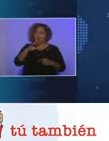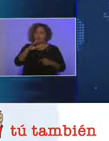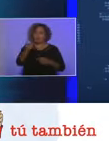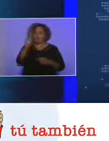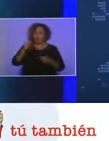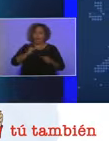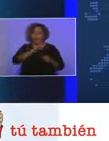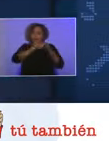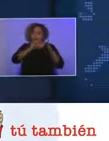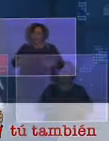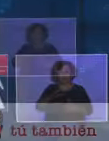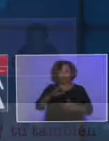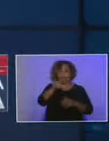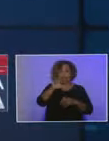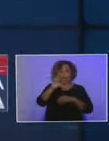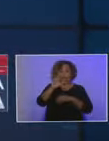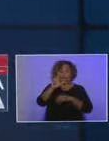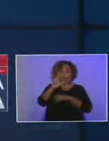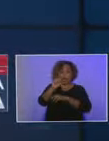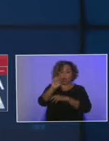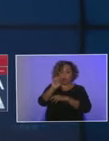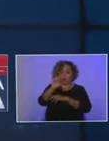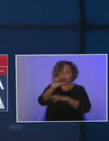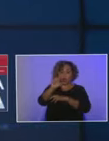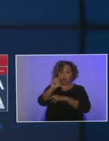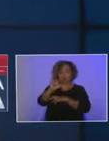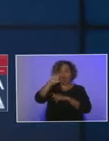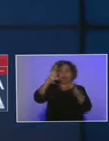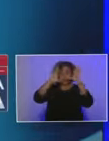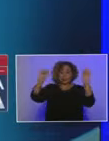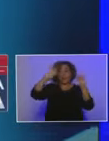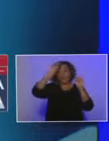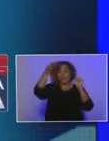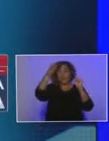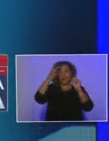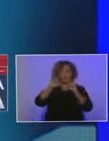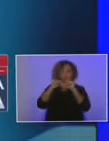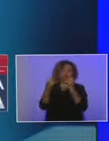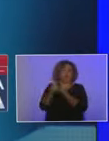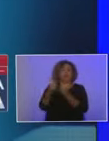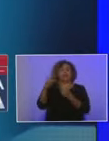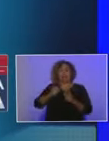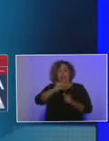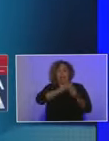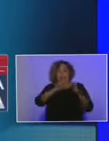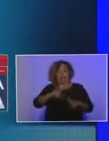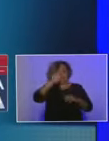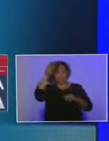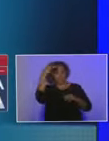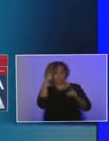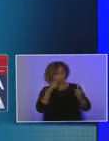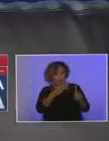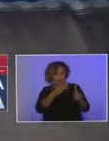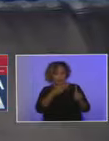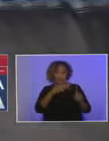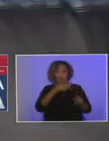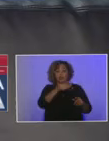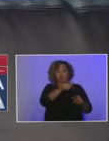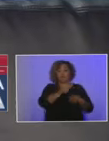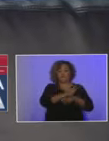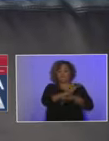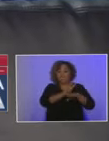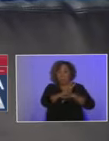Rico. Aquí está Carlos Molina, que es el presidente de la Federación de Alcalde, y Luis Javier Hernández, que es el vicepresidente y alcalde de Villalba. Alcalde